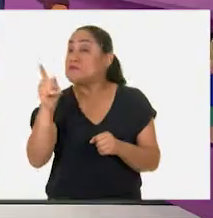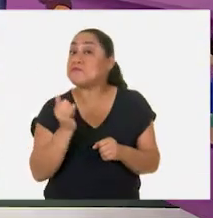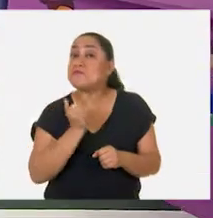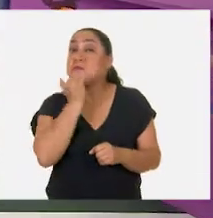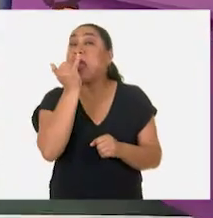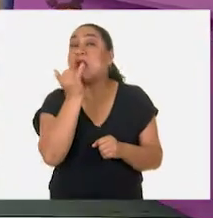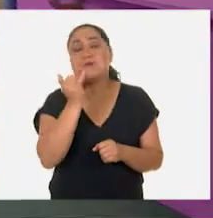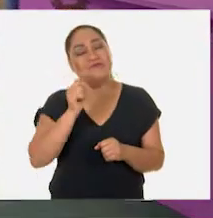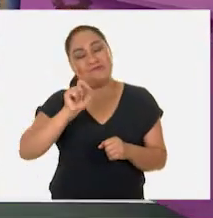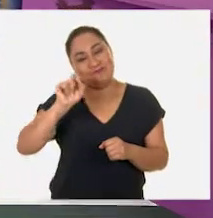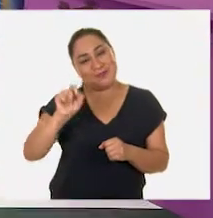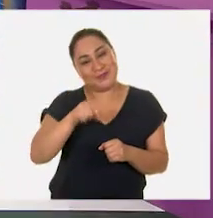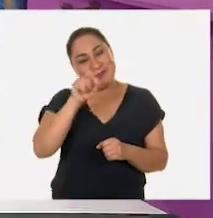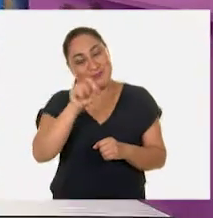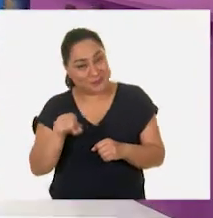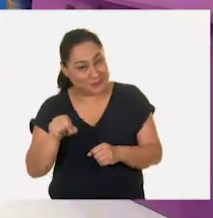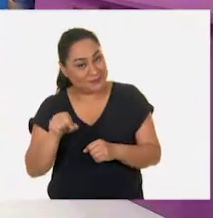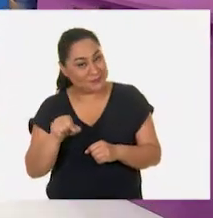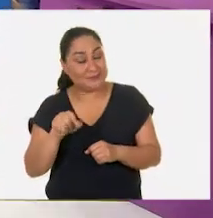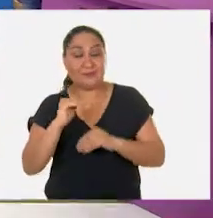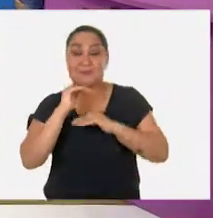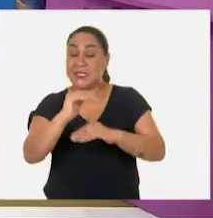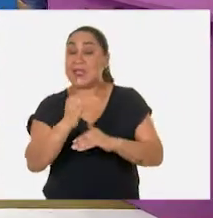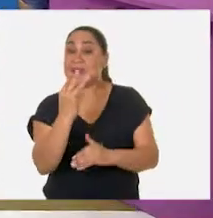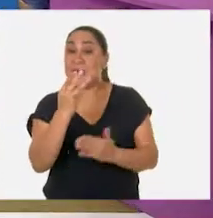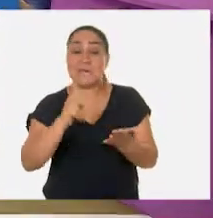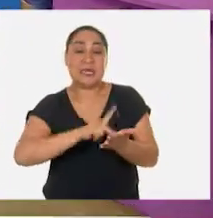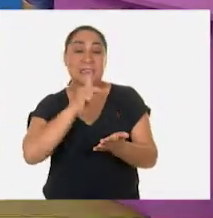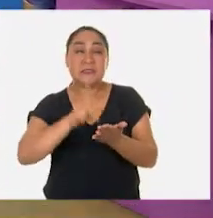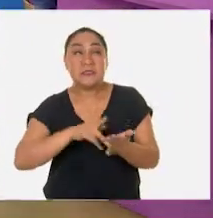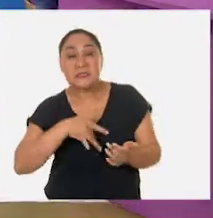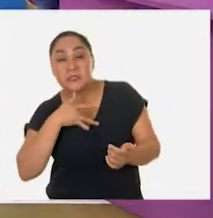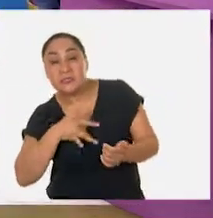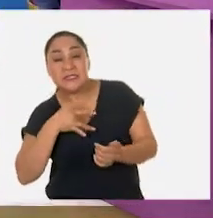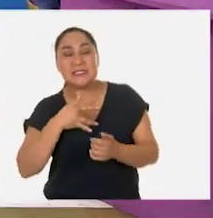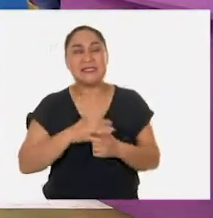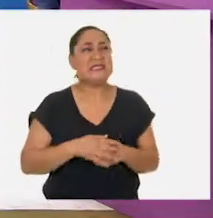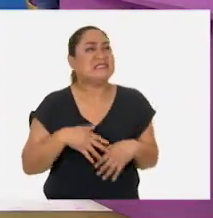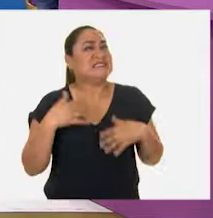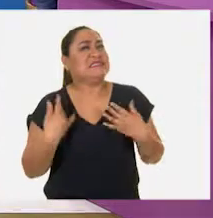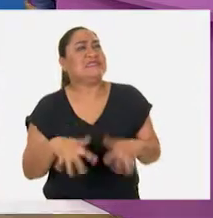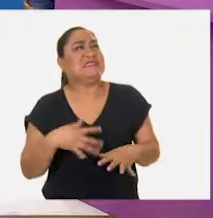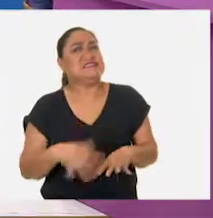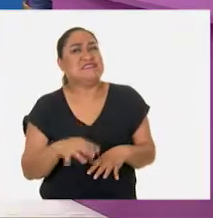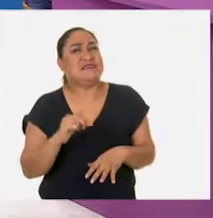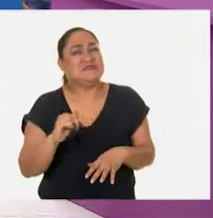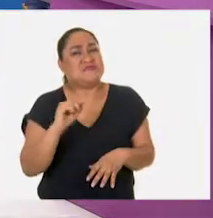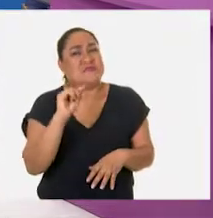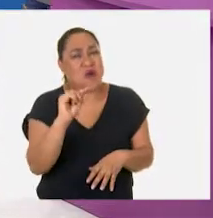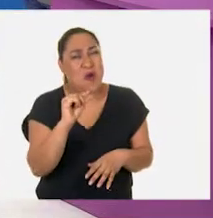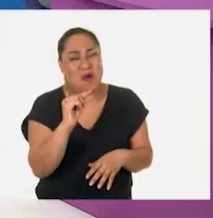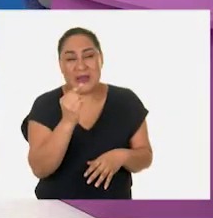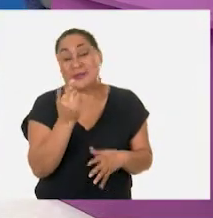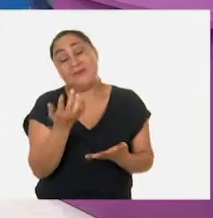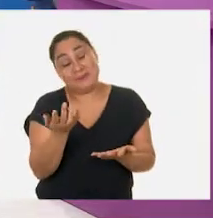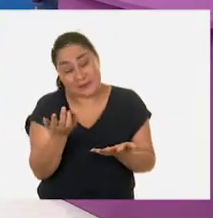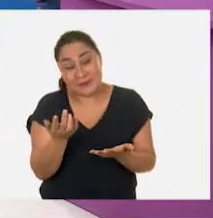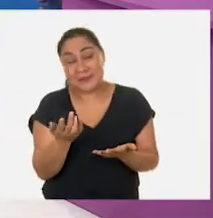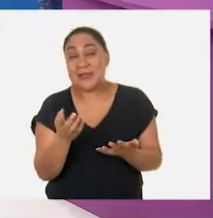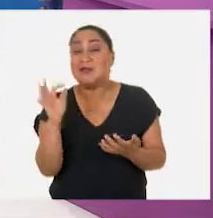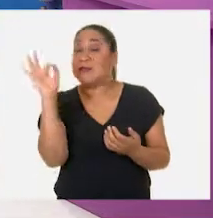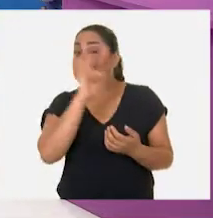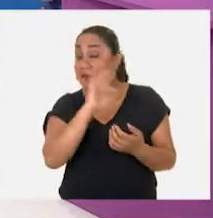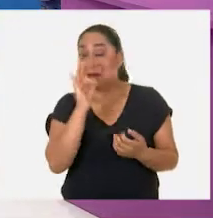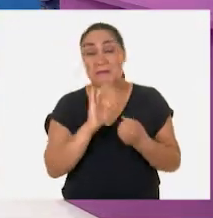y bueno, solamente tienes esas oportunidades, ¿ok? No, maestra, no, son muy poquitas. Sí, si las acumulas,